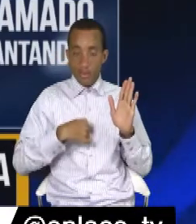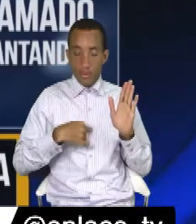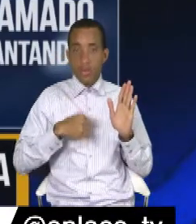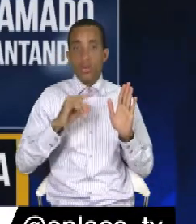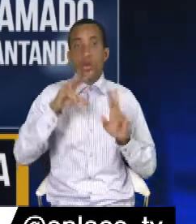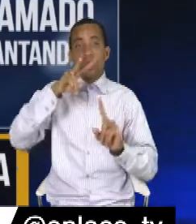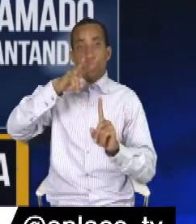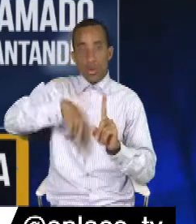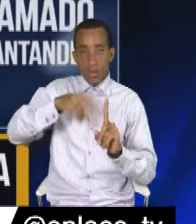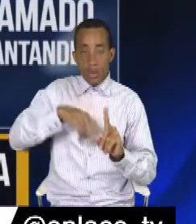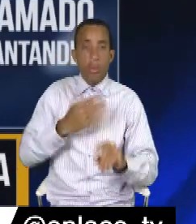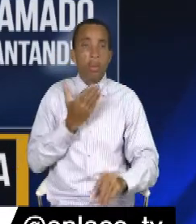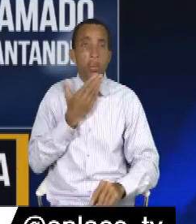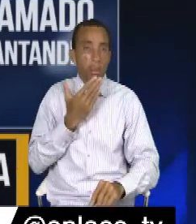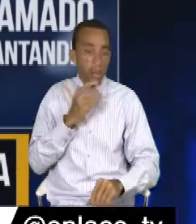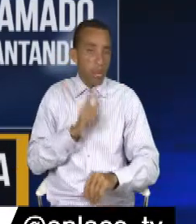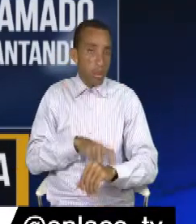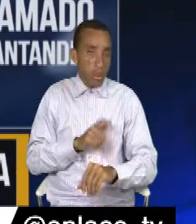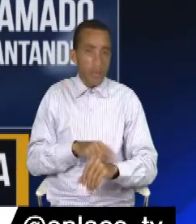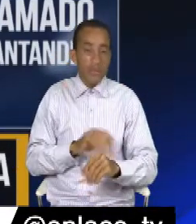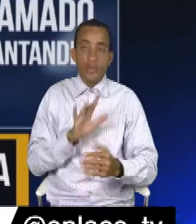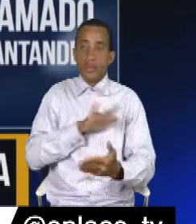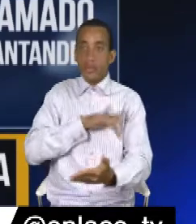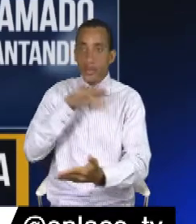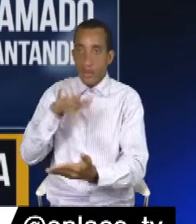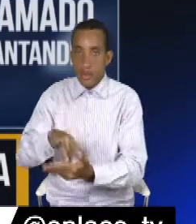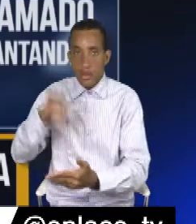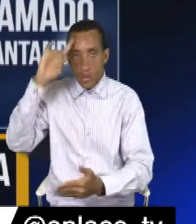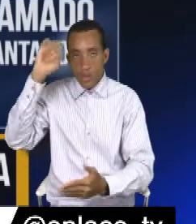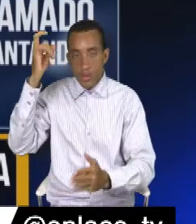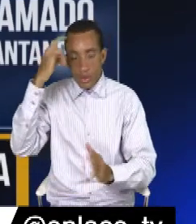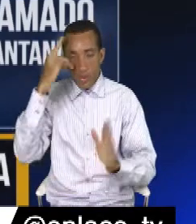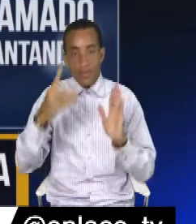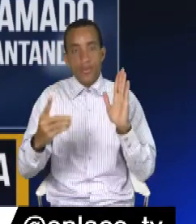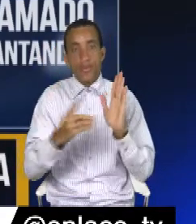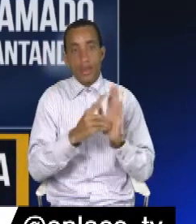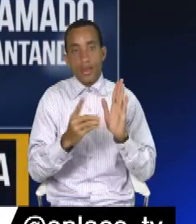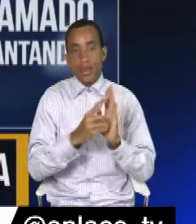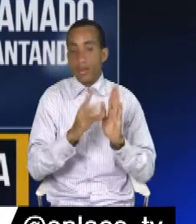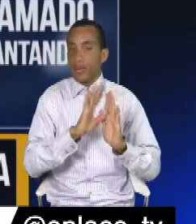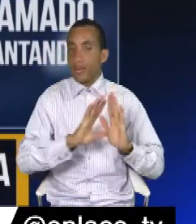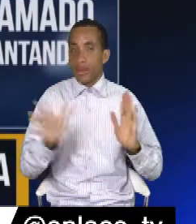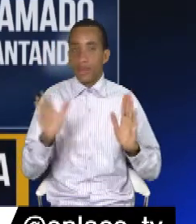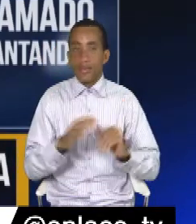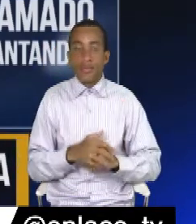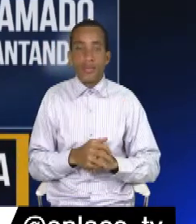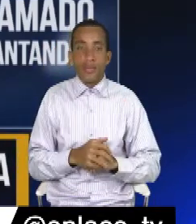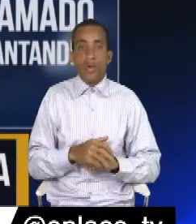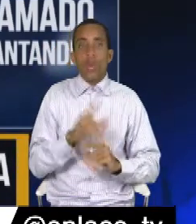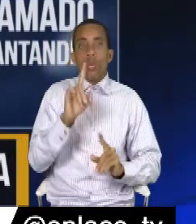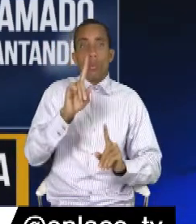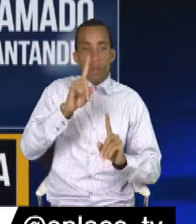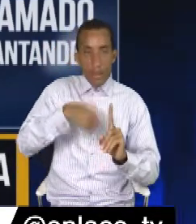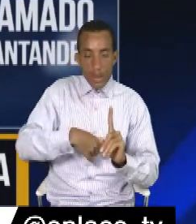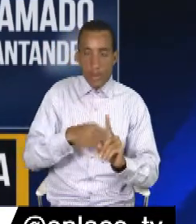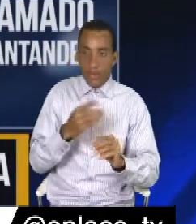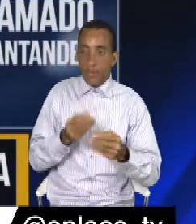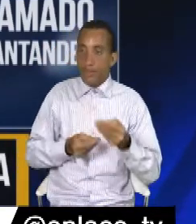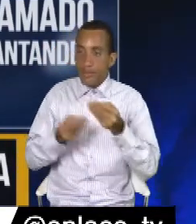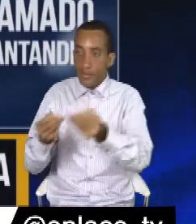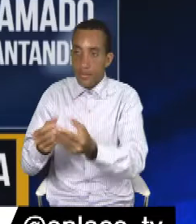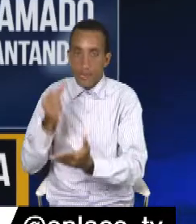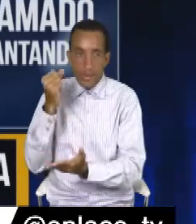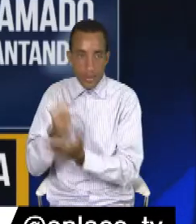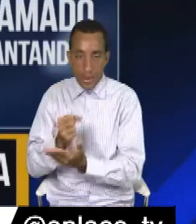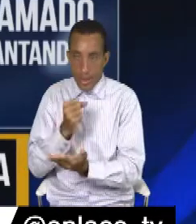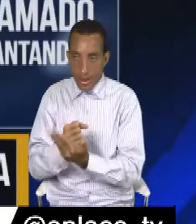creo que un tiempo prudente, y voy de aquí a la gobernación a sacar ese decreto, un tiempo prudente debe ser 1 mes, en 1 mes la registraduría debe